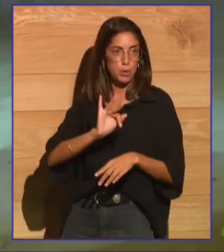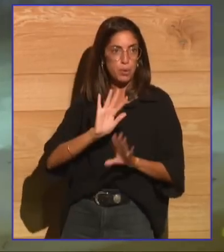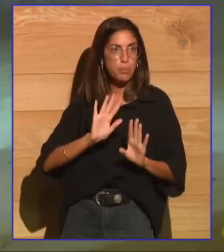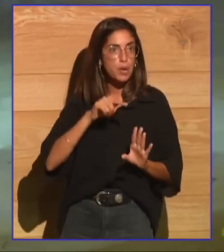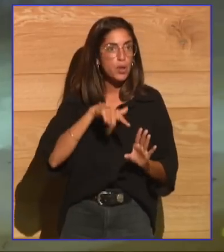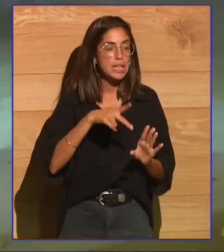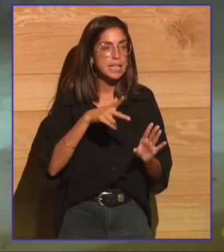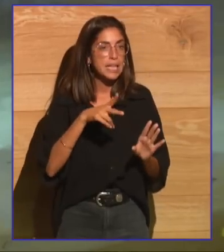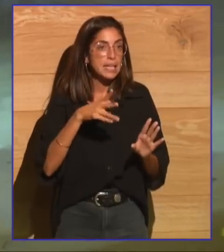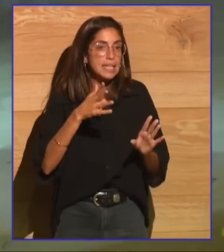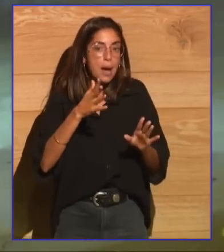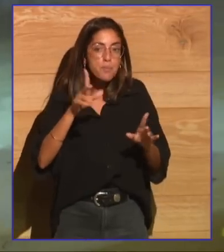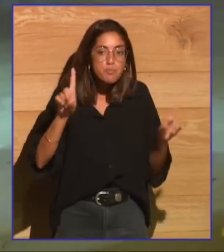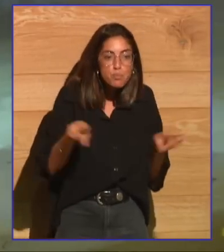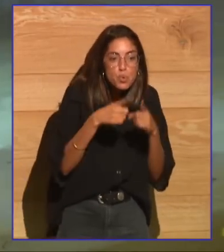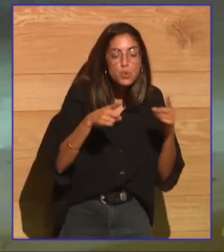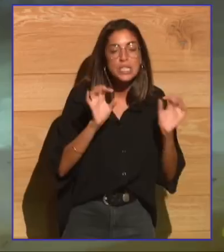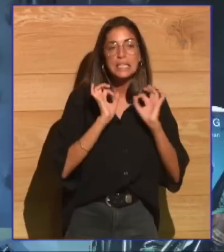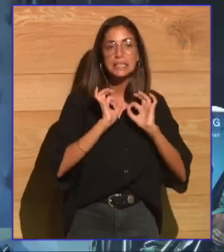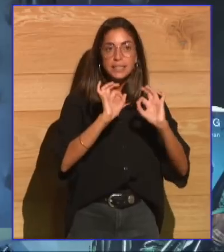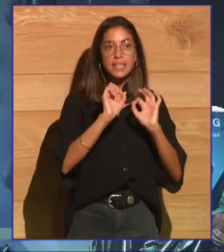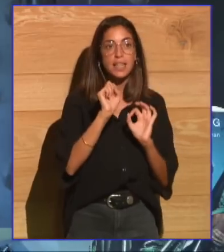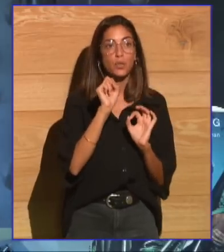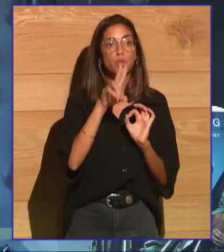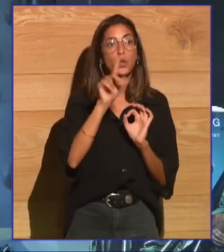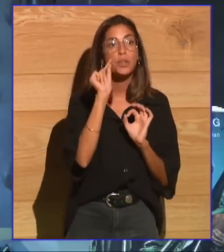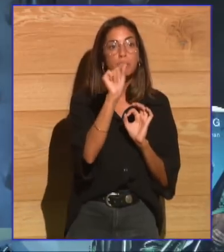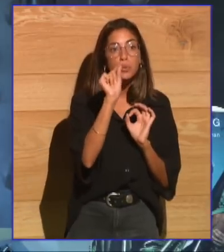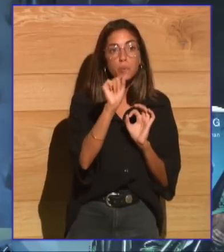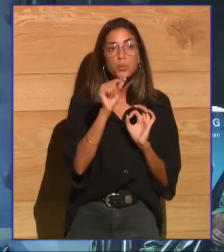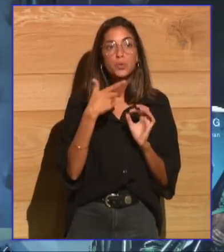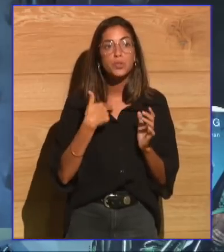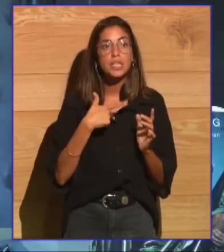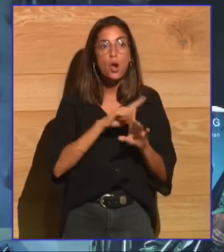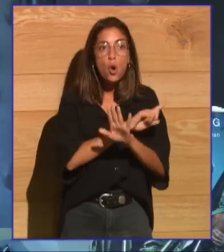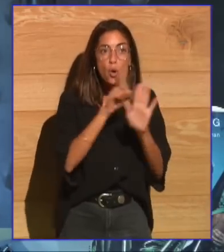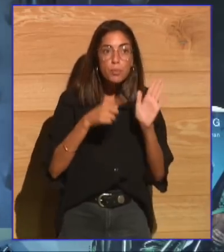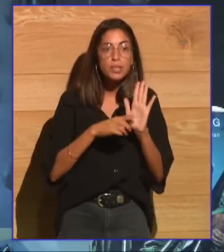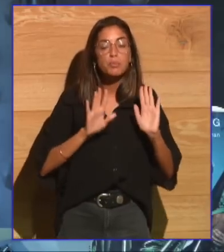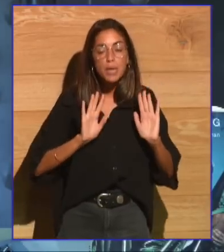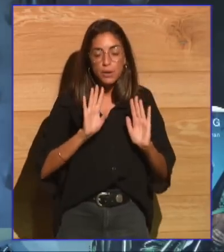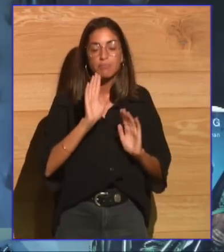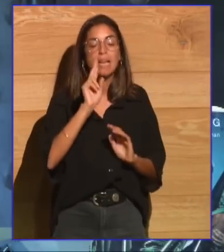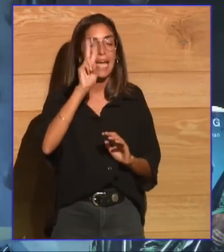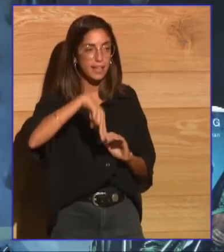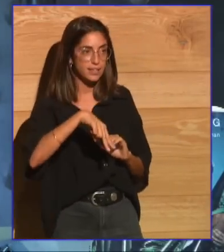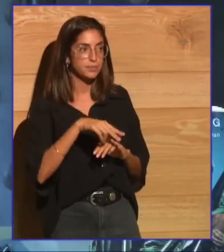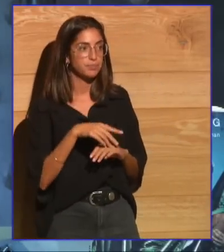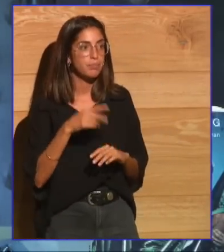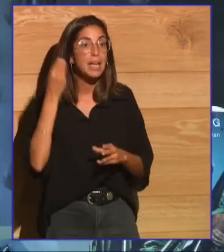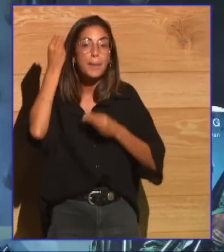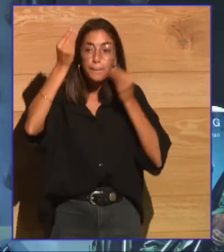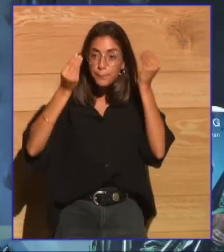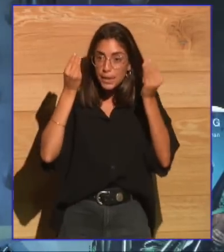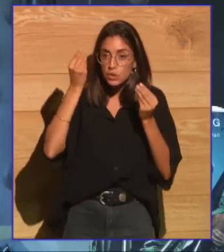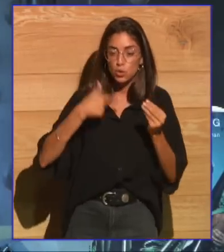12 minutos es tan compleja tan complicada no tendría por qué ser disfrutarlo en el disco y sin embargo creo creo estoy seguro pero